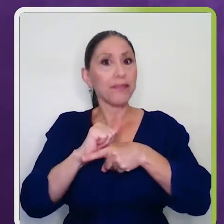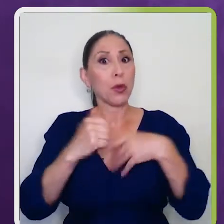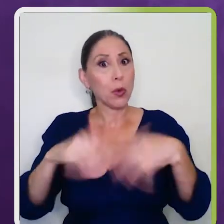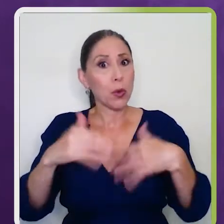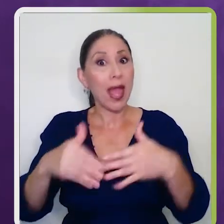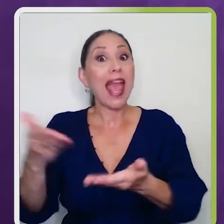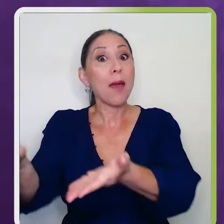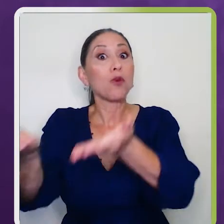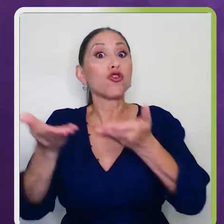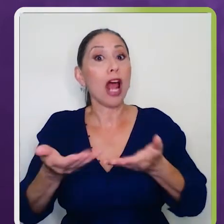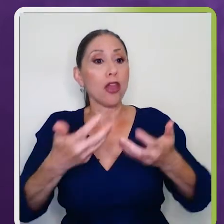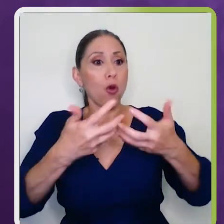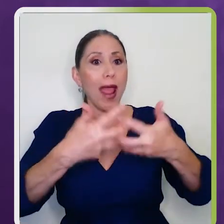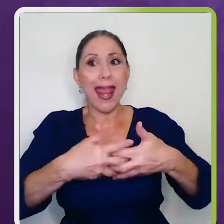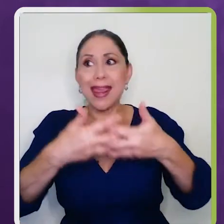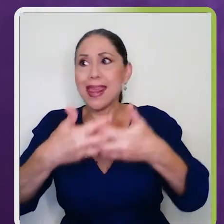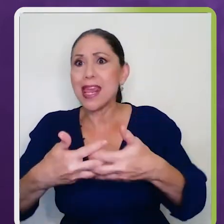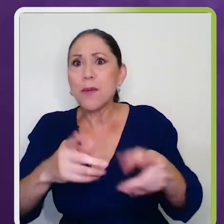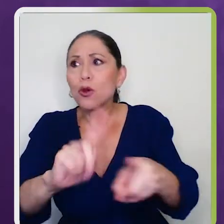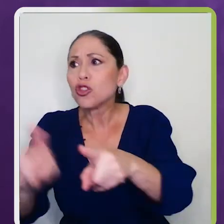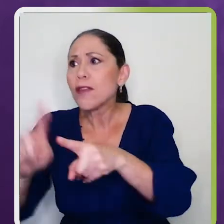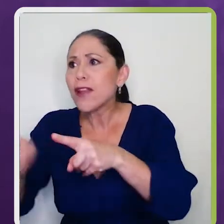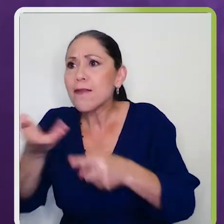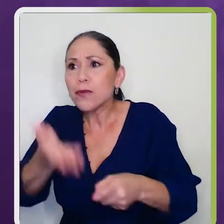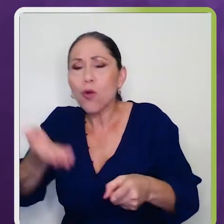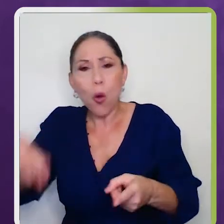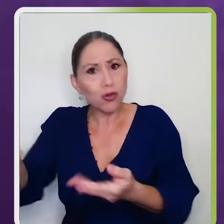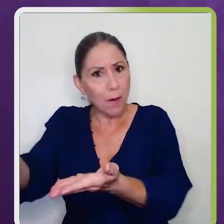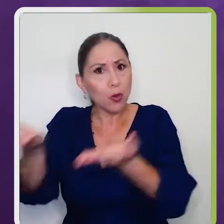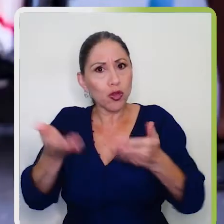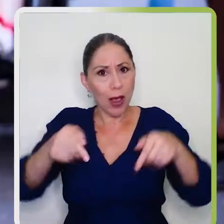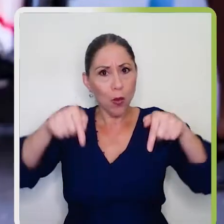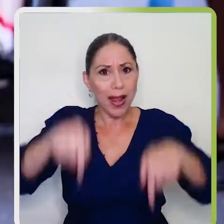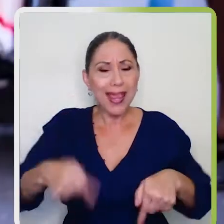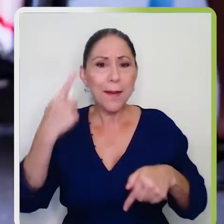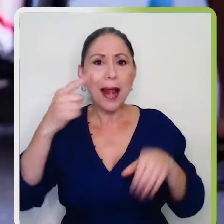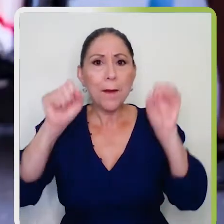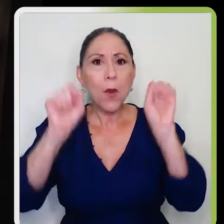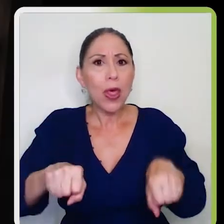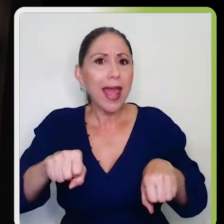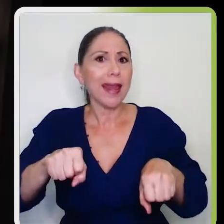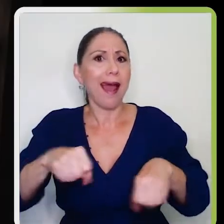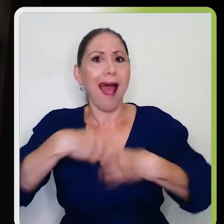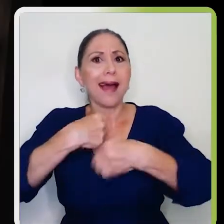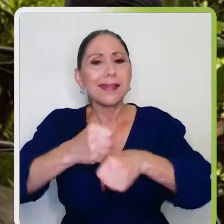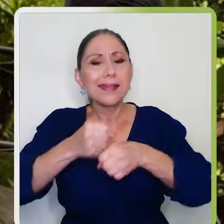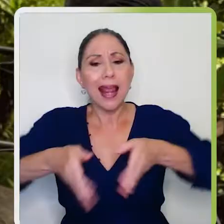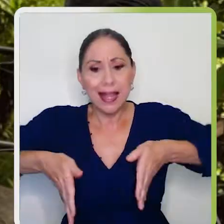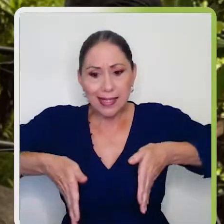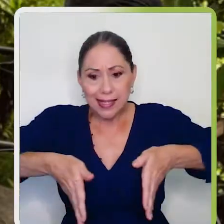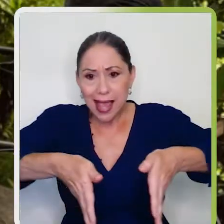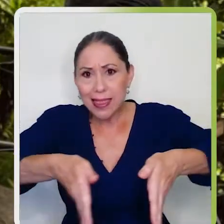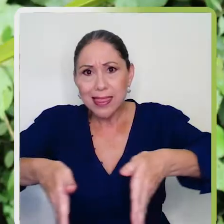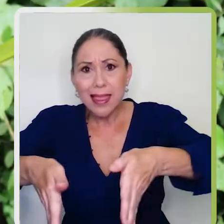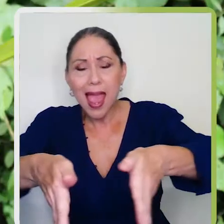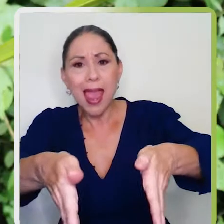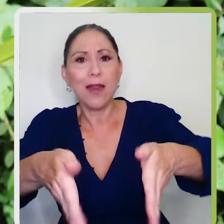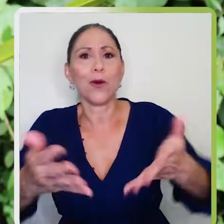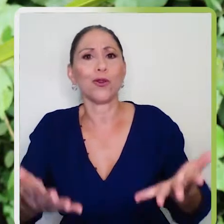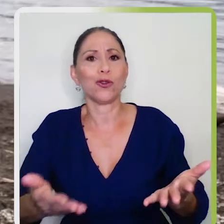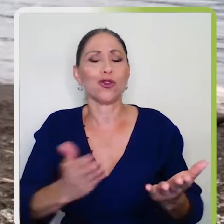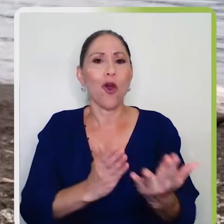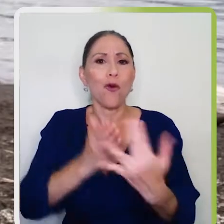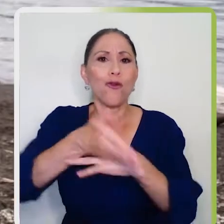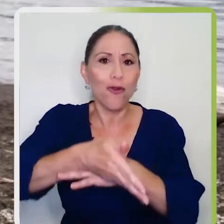equipos, tenemos equipos de todo tipo para poder hacer senderos, hacer raftings,